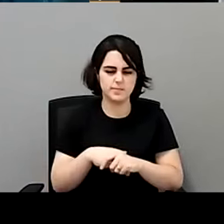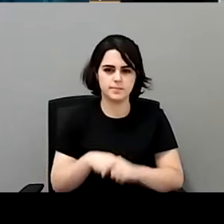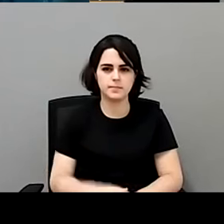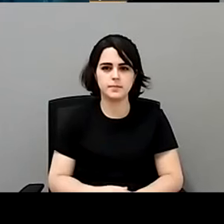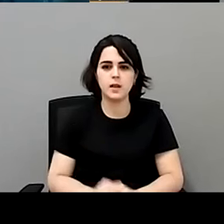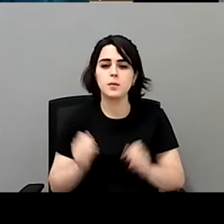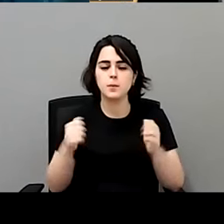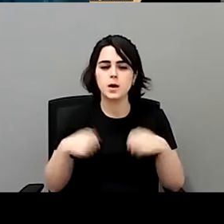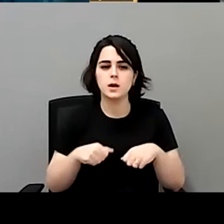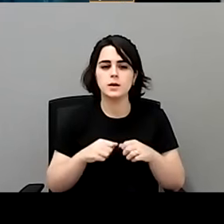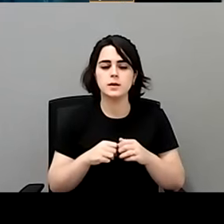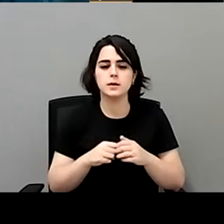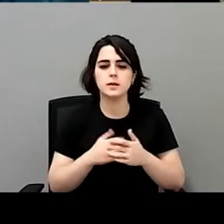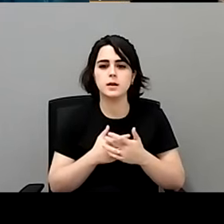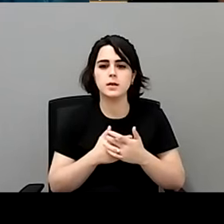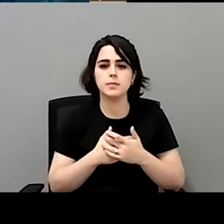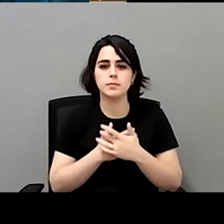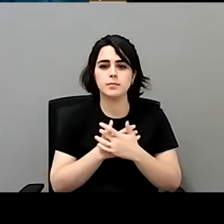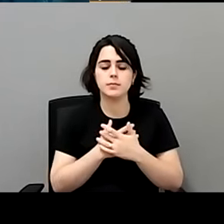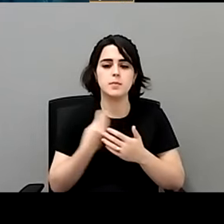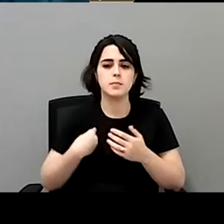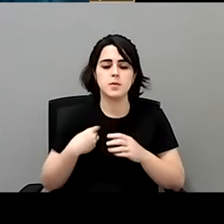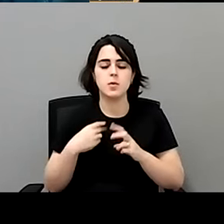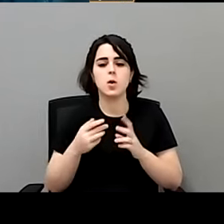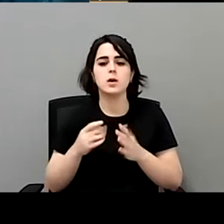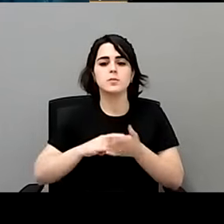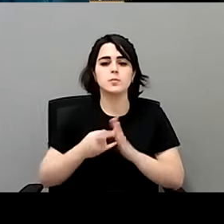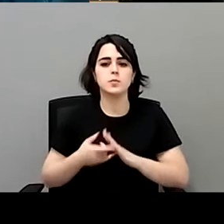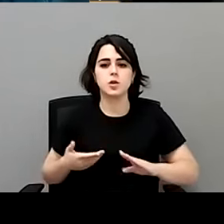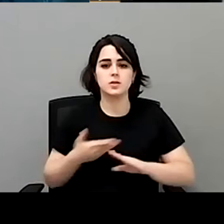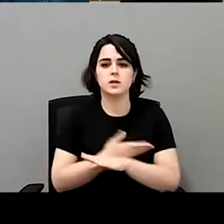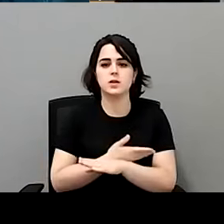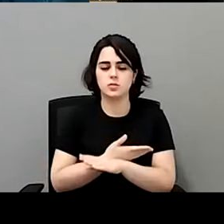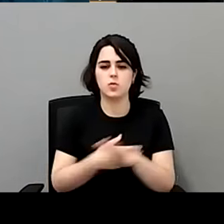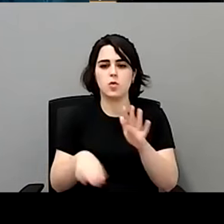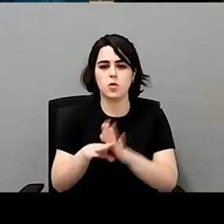Vale, y a mayores solamente decir que el anteproyecto, Fernanda, sigue